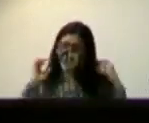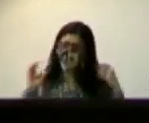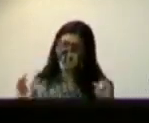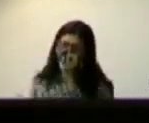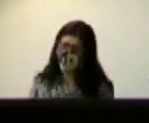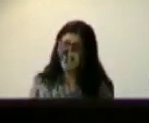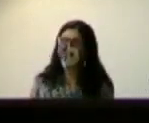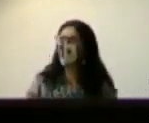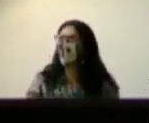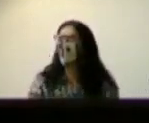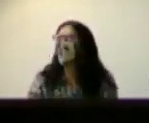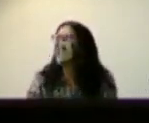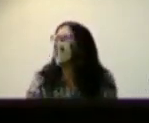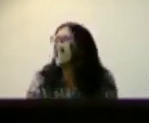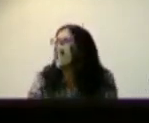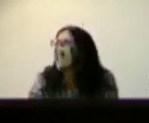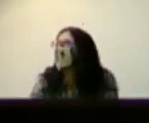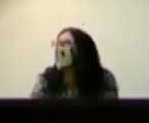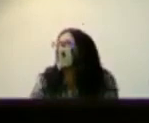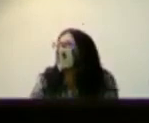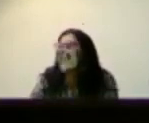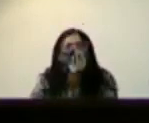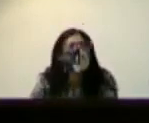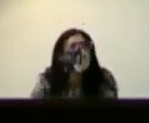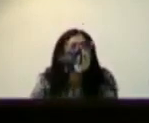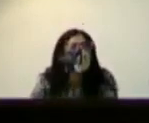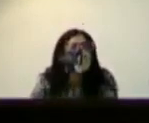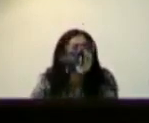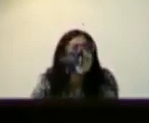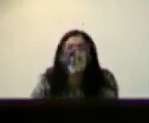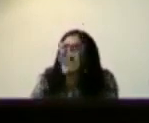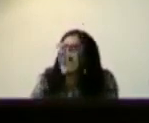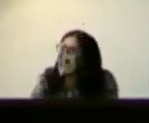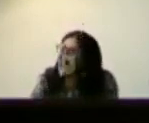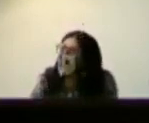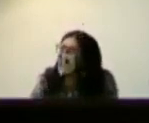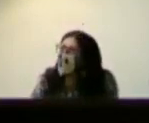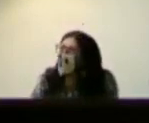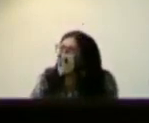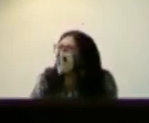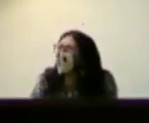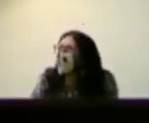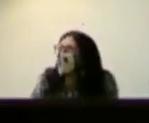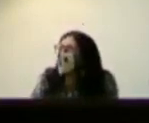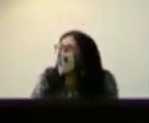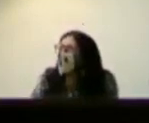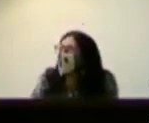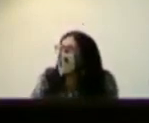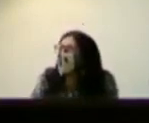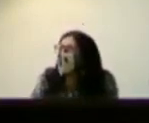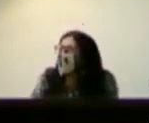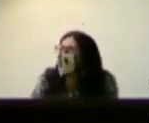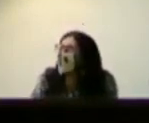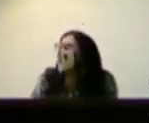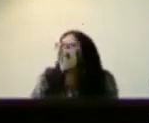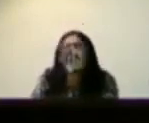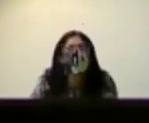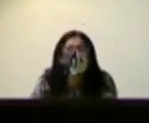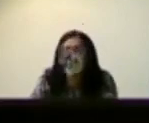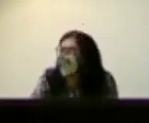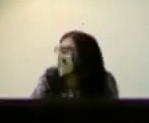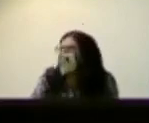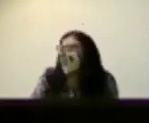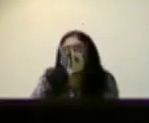ingeniero William Ríos, la pregunta del presidente responde: esto está óptimo, esto está excelente, esto está en buenas